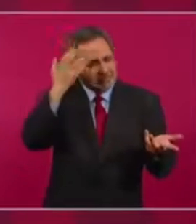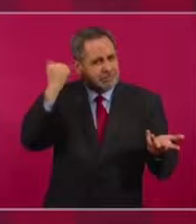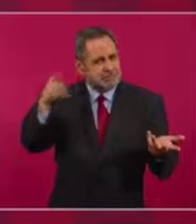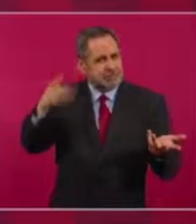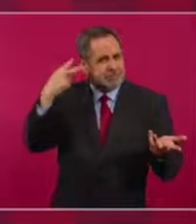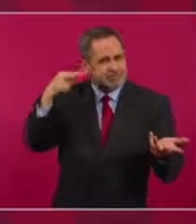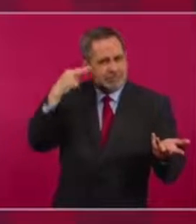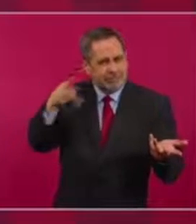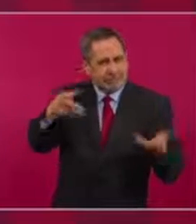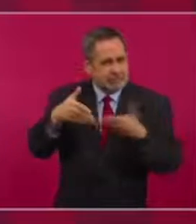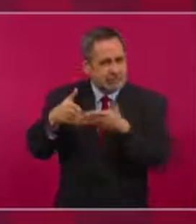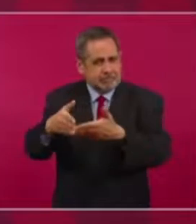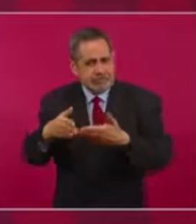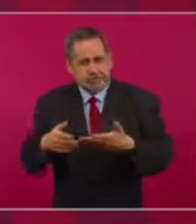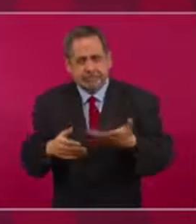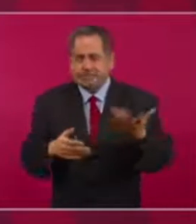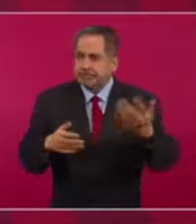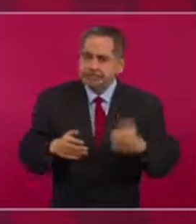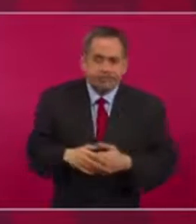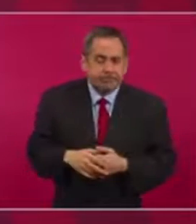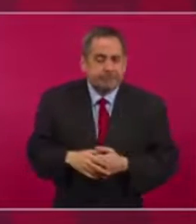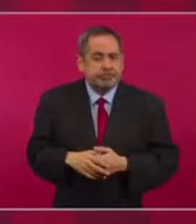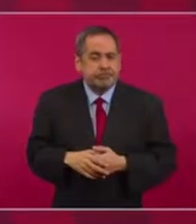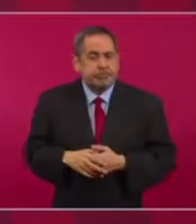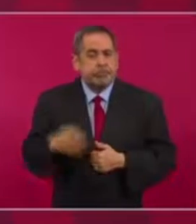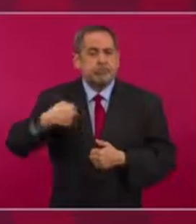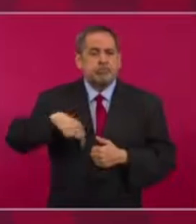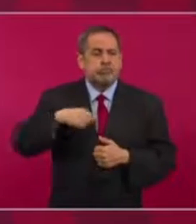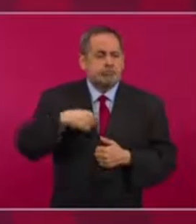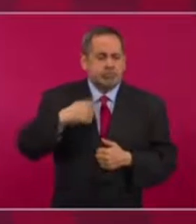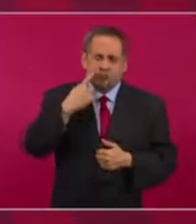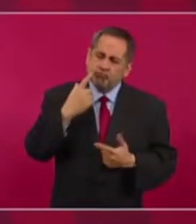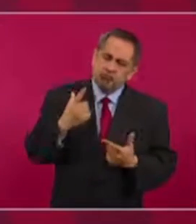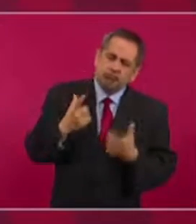y no hemos optado por cancelar